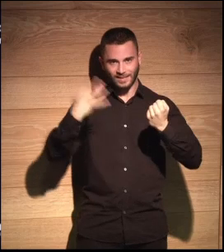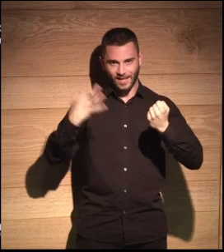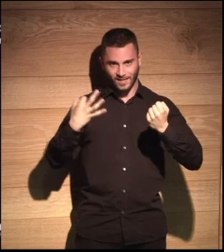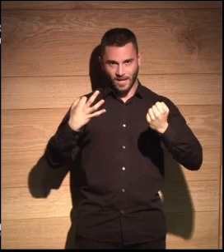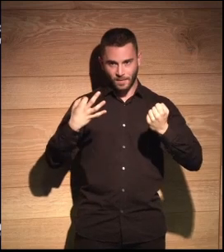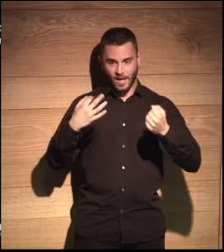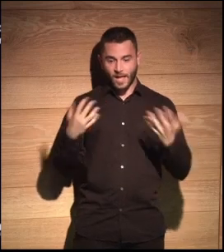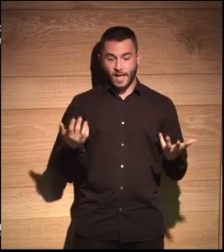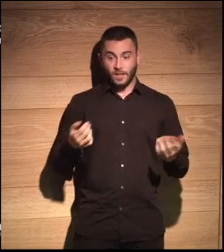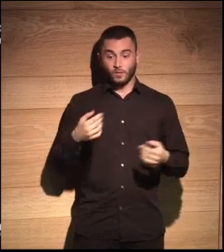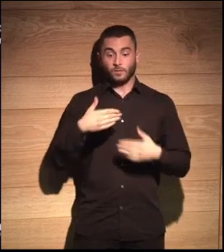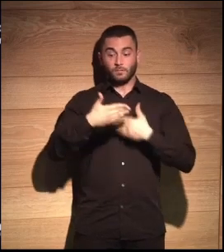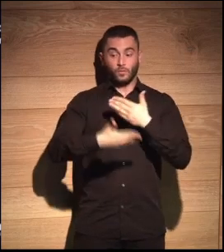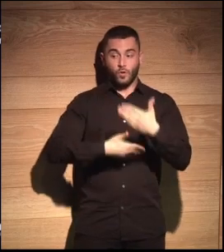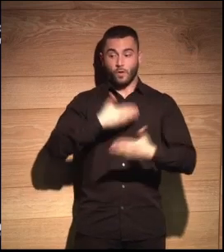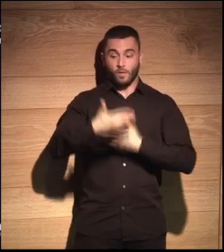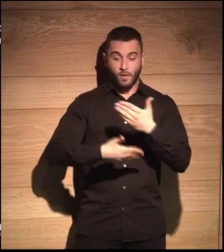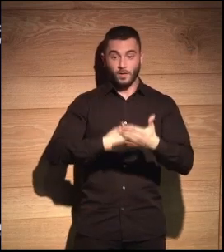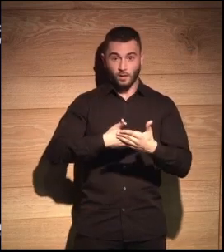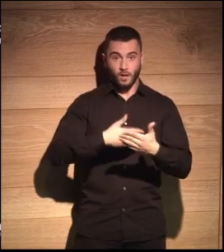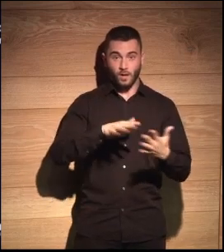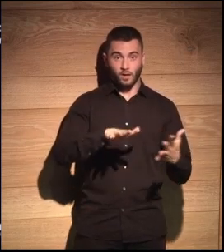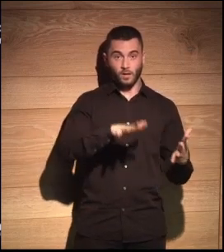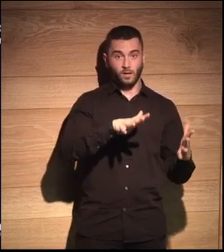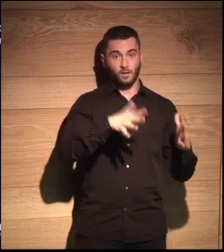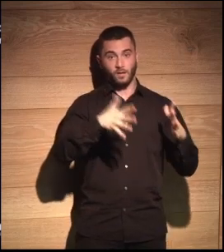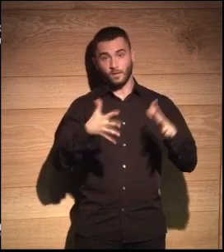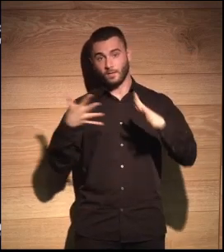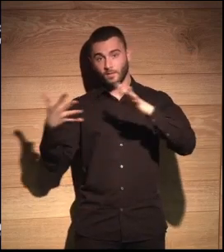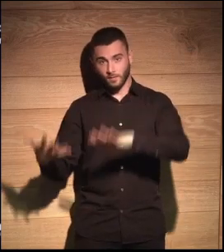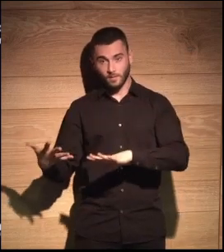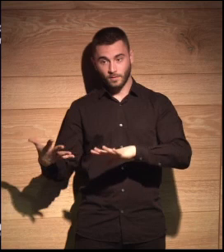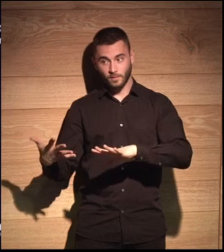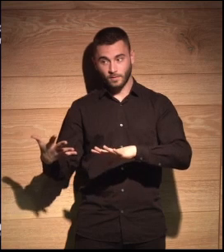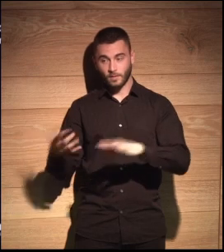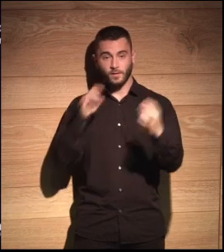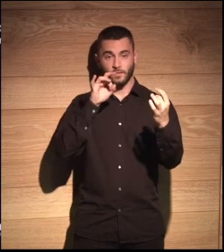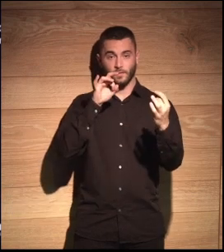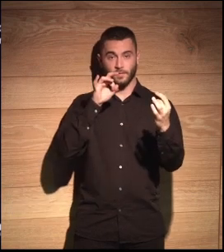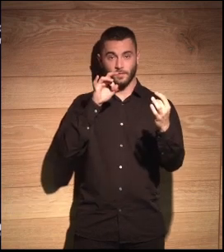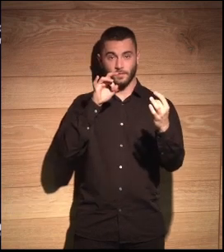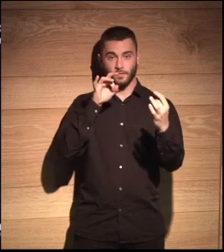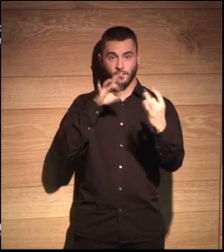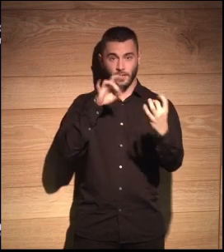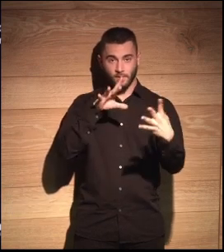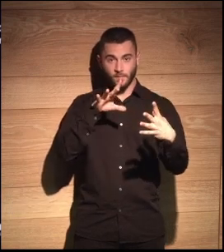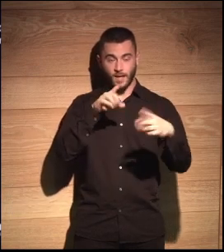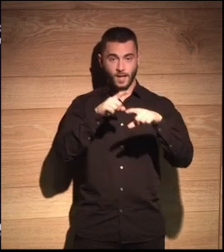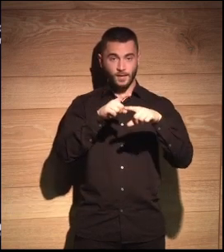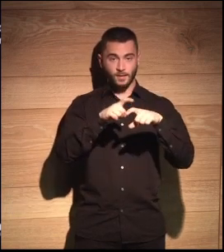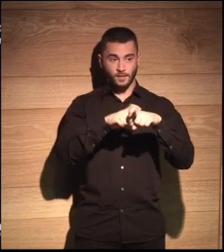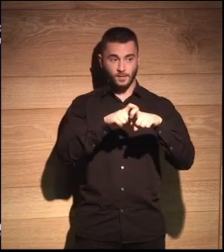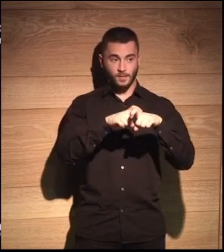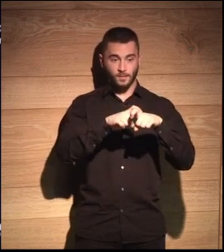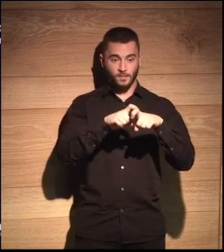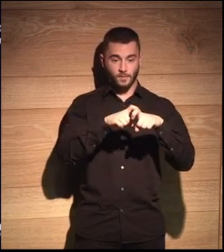intentamos traducir un poco el proceso que llevamos, el tipo de feedback que se lleva,